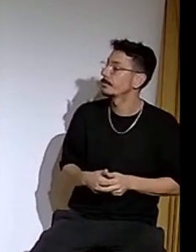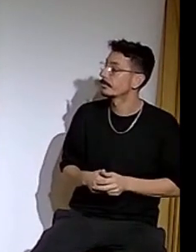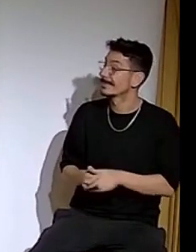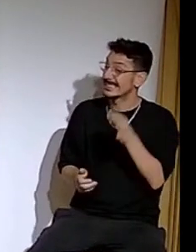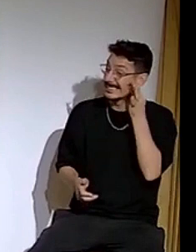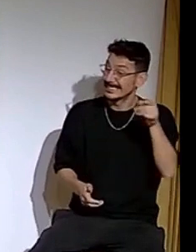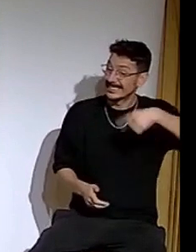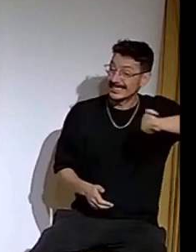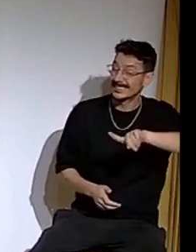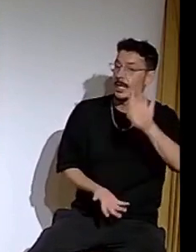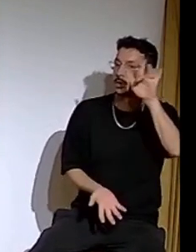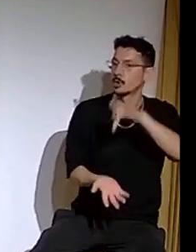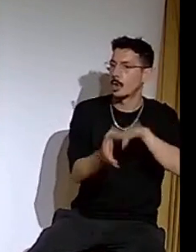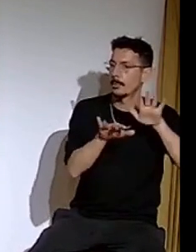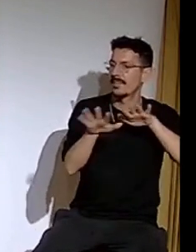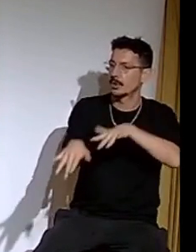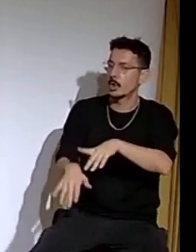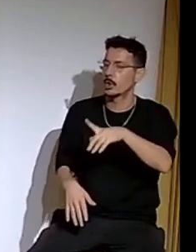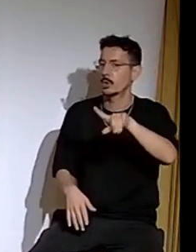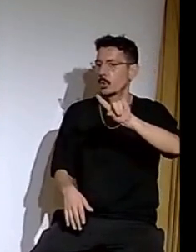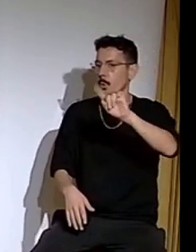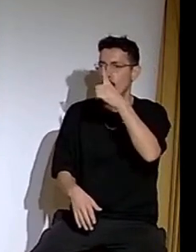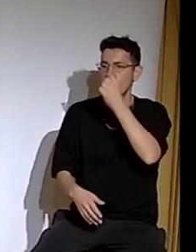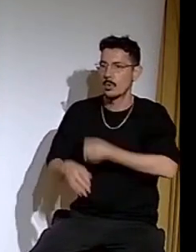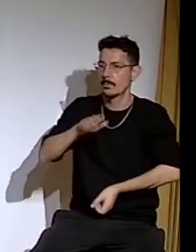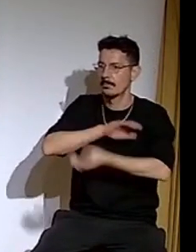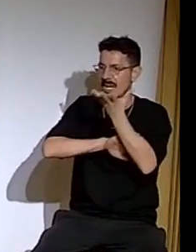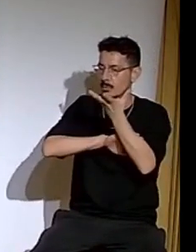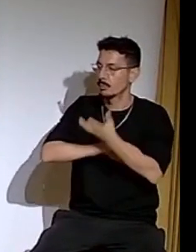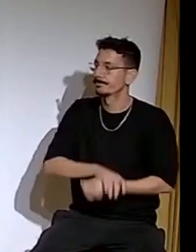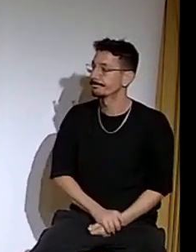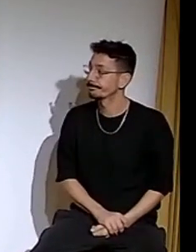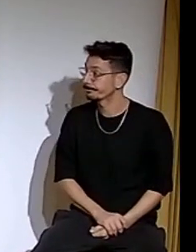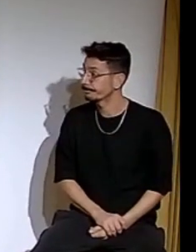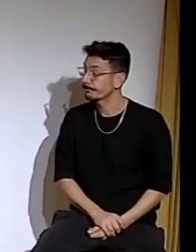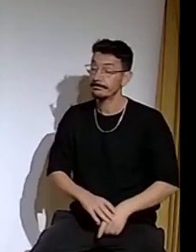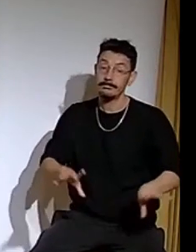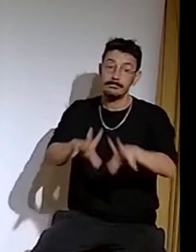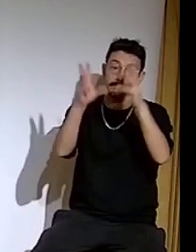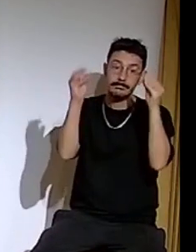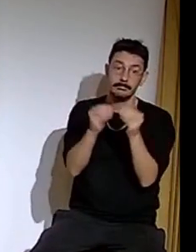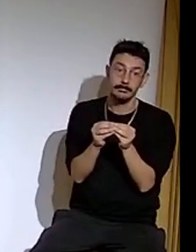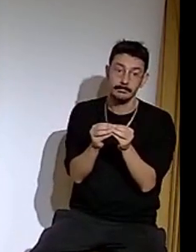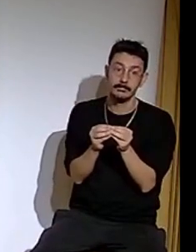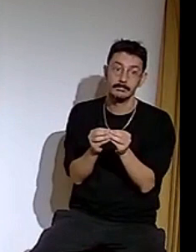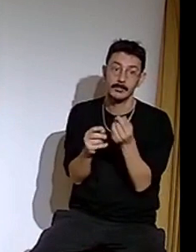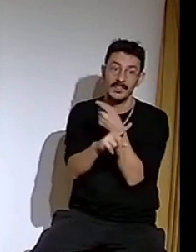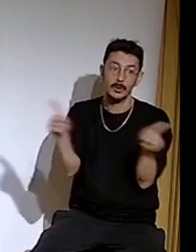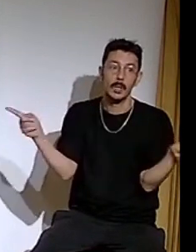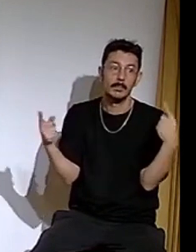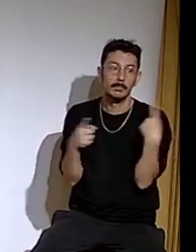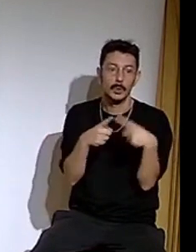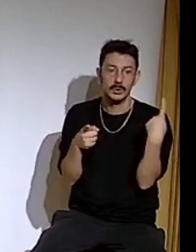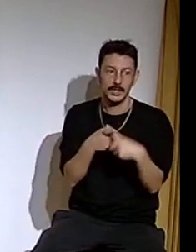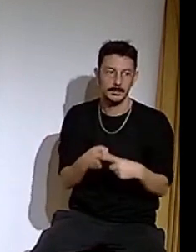profesionaron el 1 de Mayo el desigual resultado vino Porque